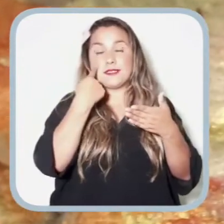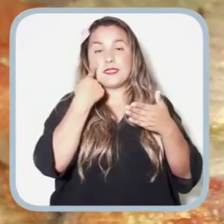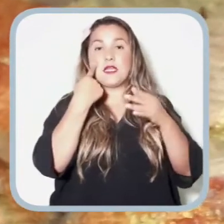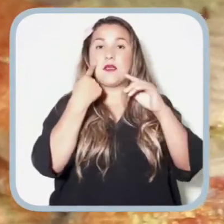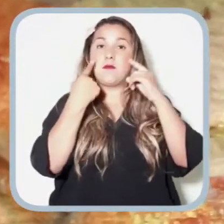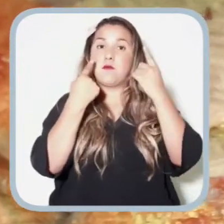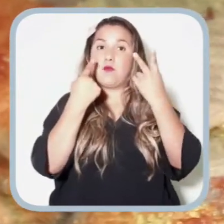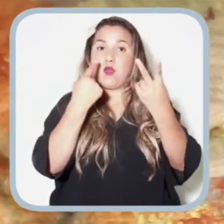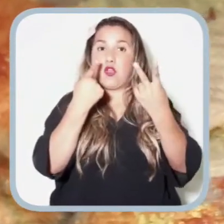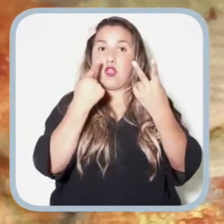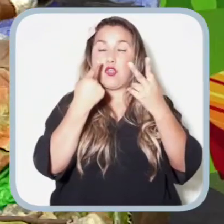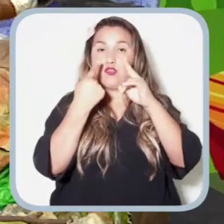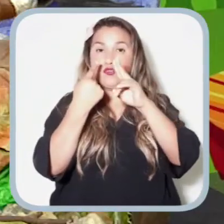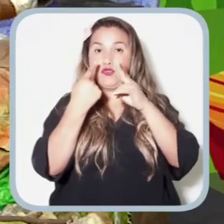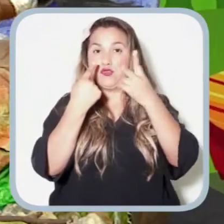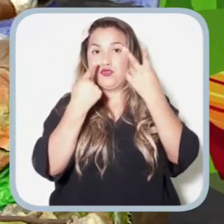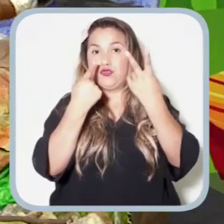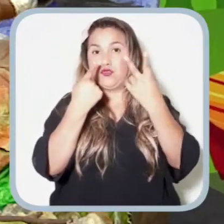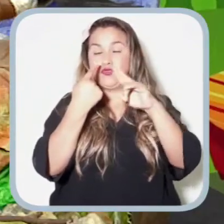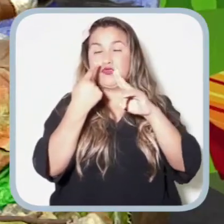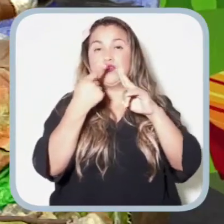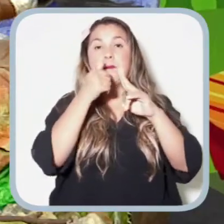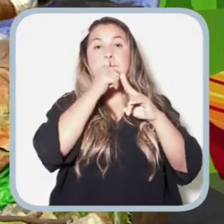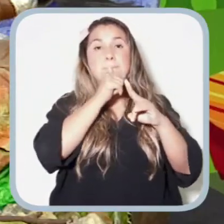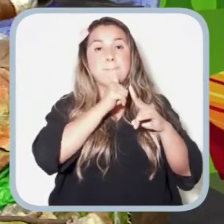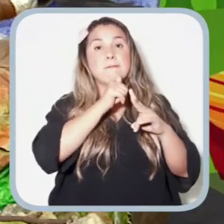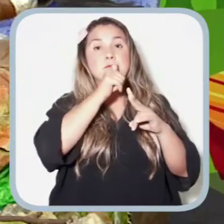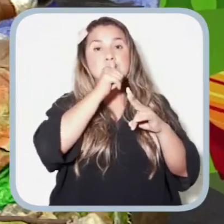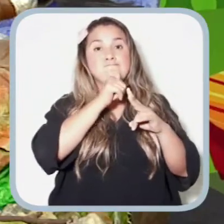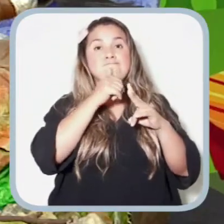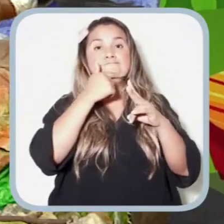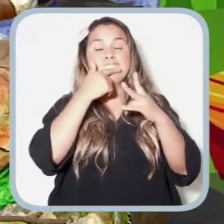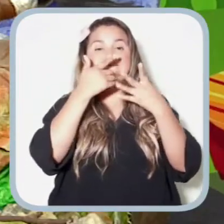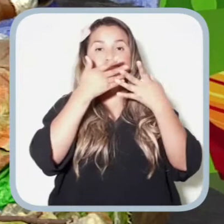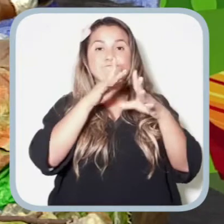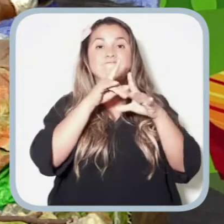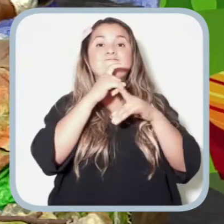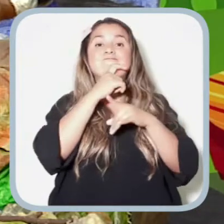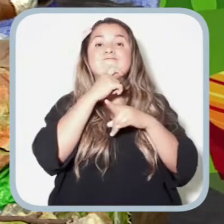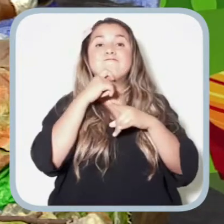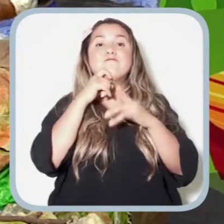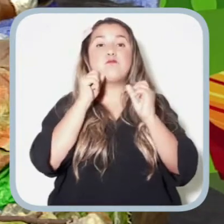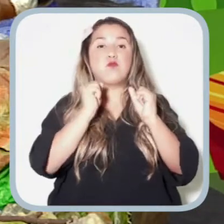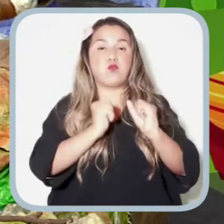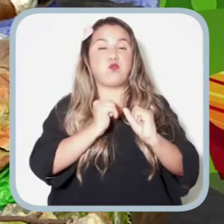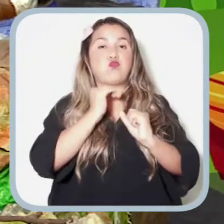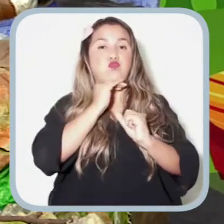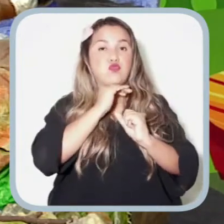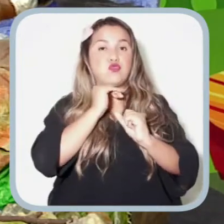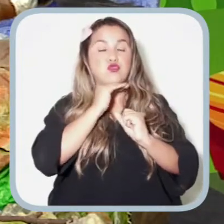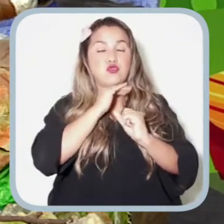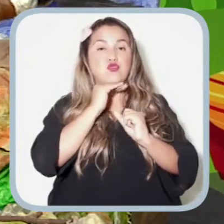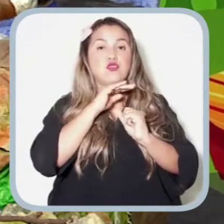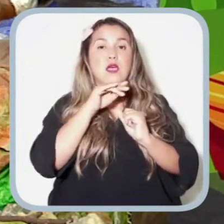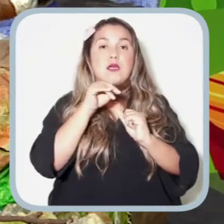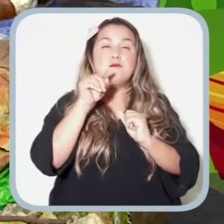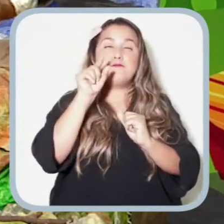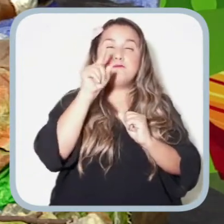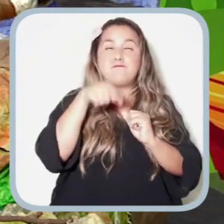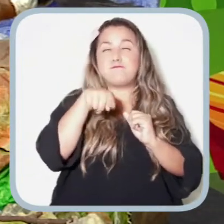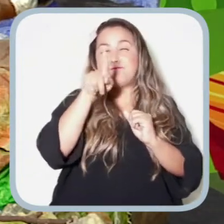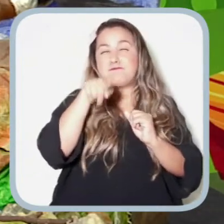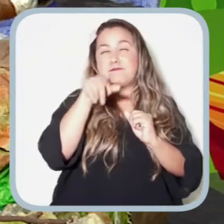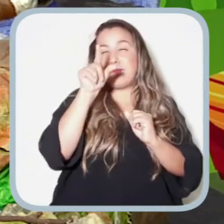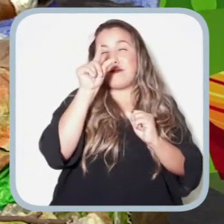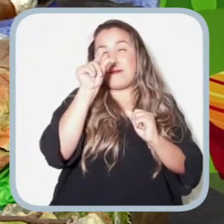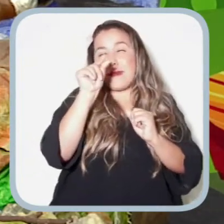lados tengo más paciencia y cuando está seco puedo utilizar la punta de un pincel más pequeño para hacer